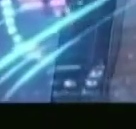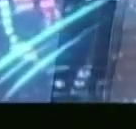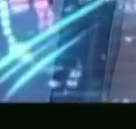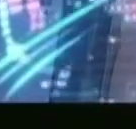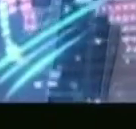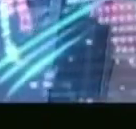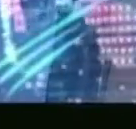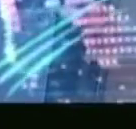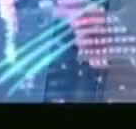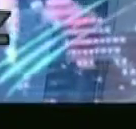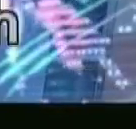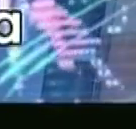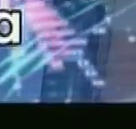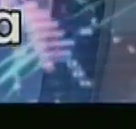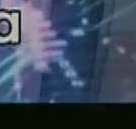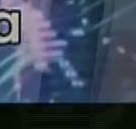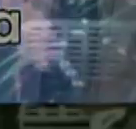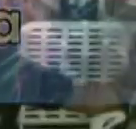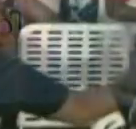BEQR Somos Venezuela.